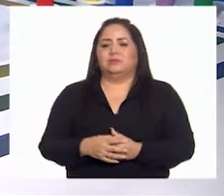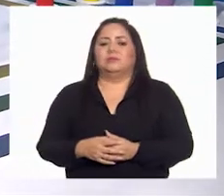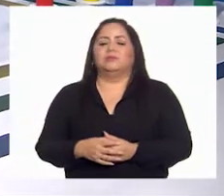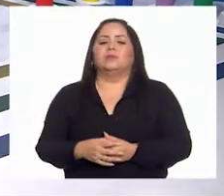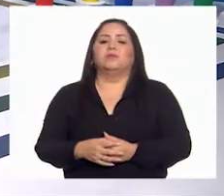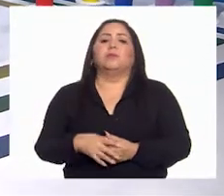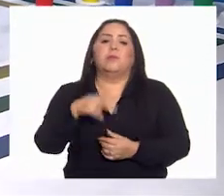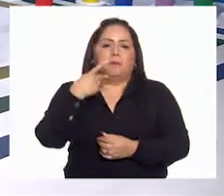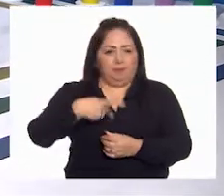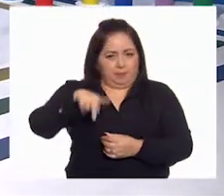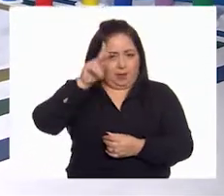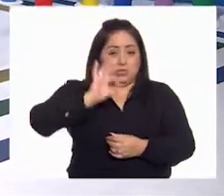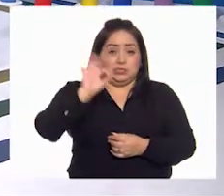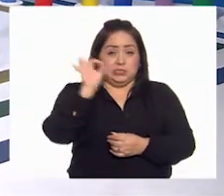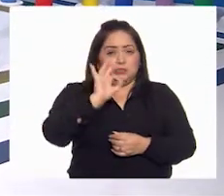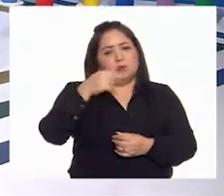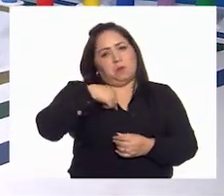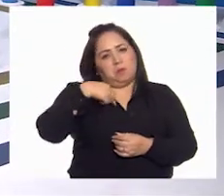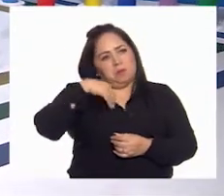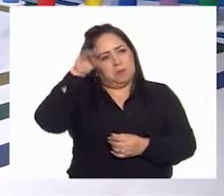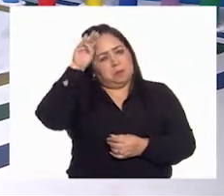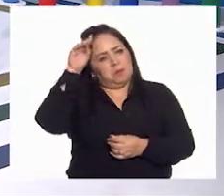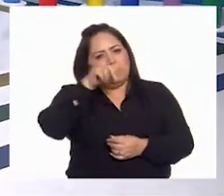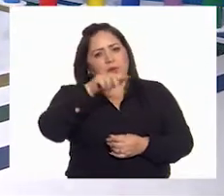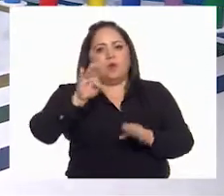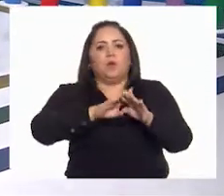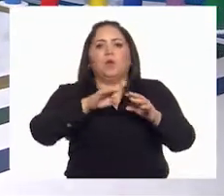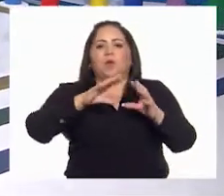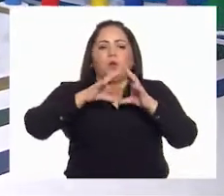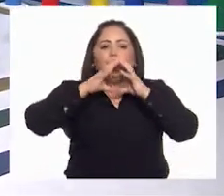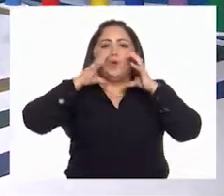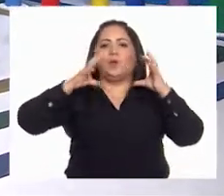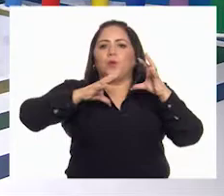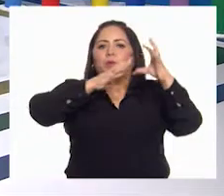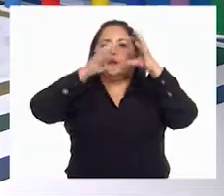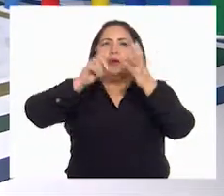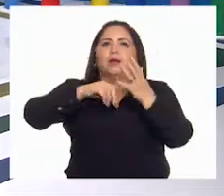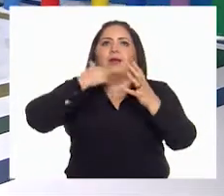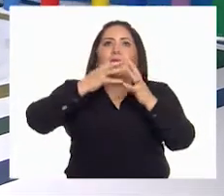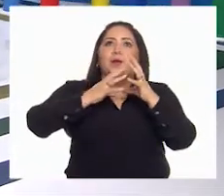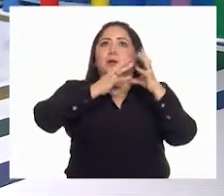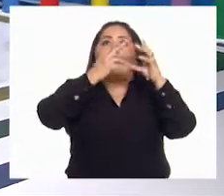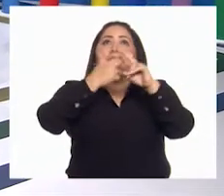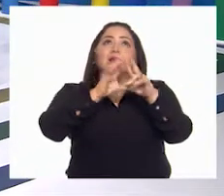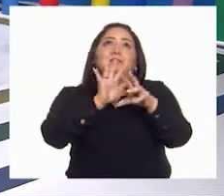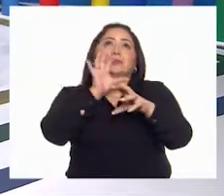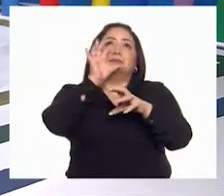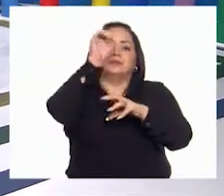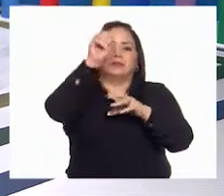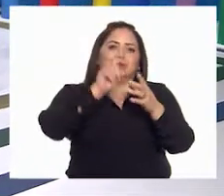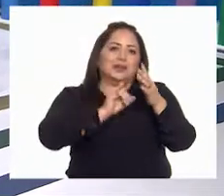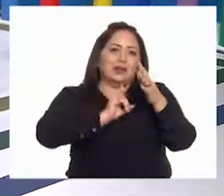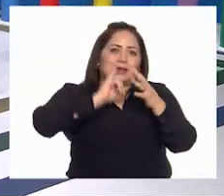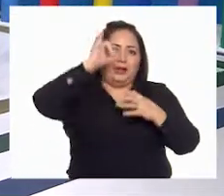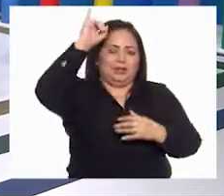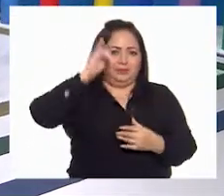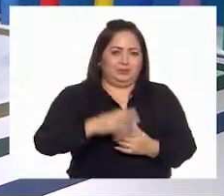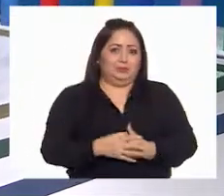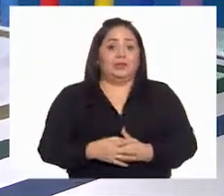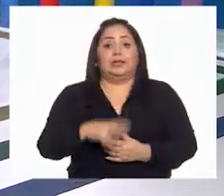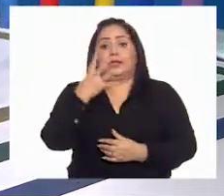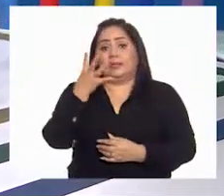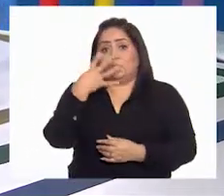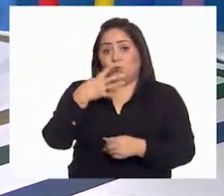o literarias, pero si hubiera, diría que es dotar a las burbujas de la intención de subir hasta alcanzar el fondo del éter. Y